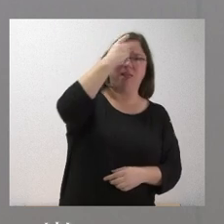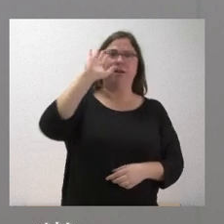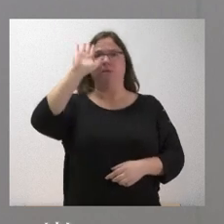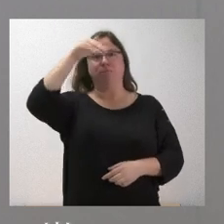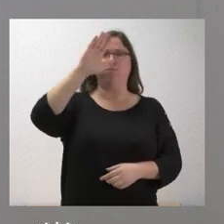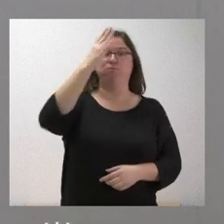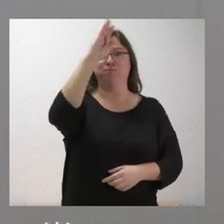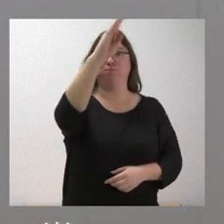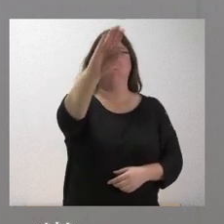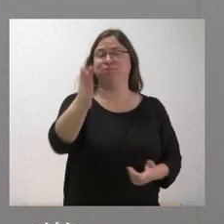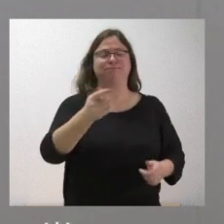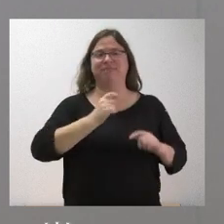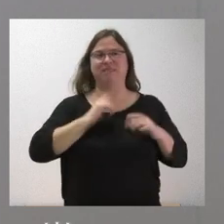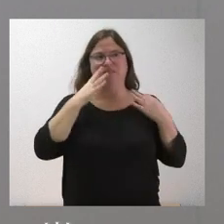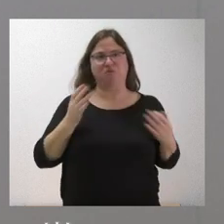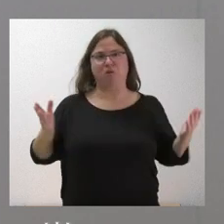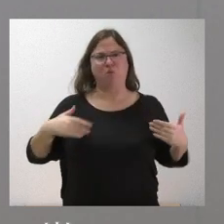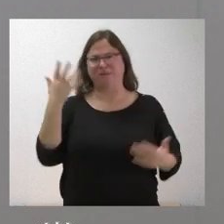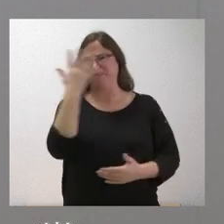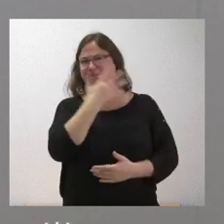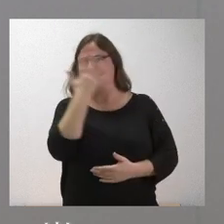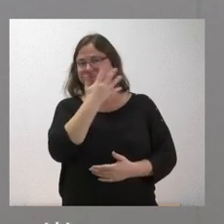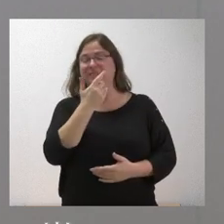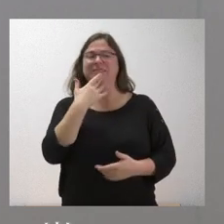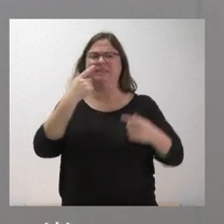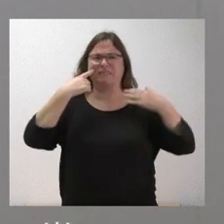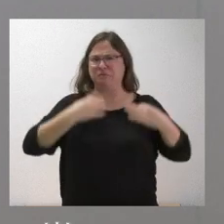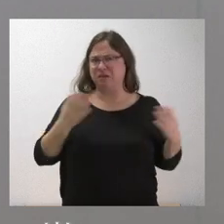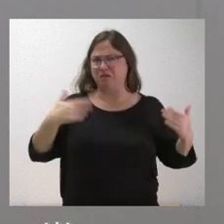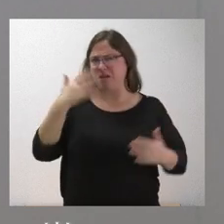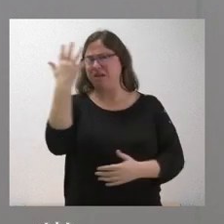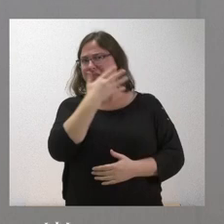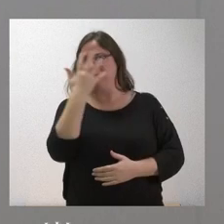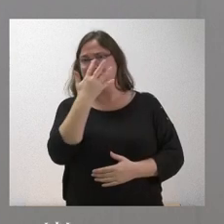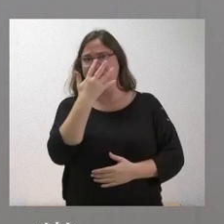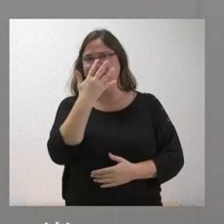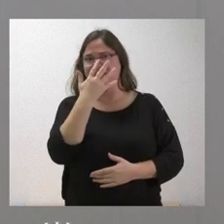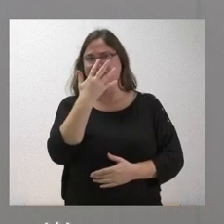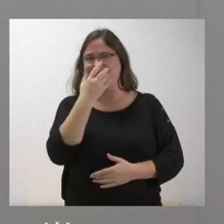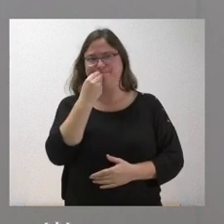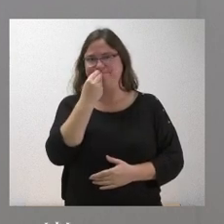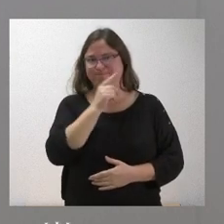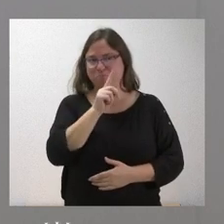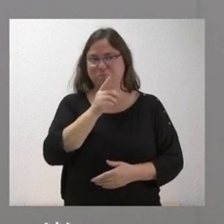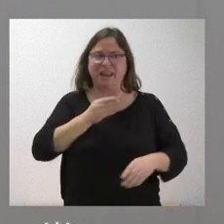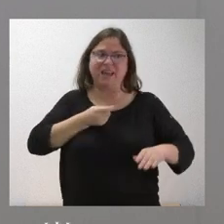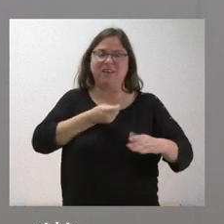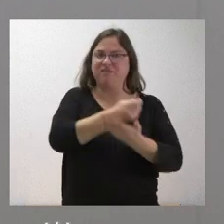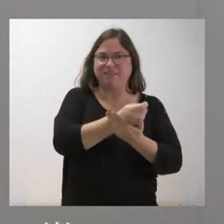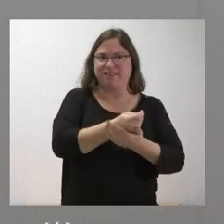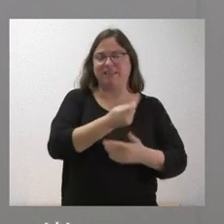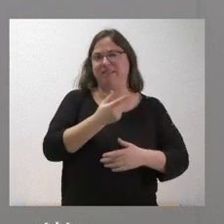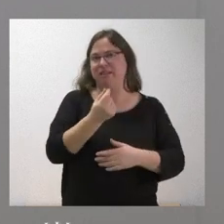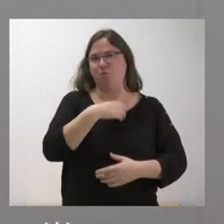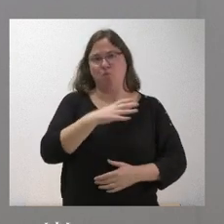inseguridad generan desconfianza y la inseguridad y la desconfianza no es buena consejera de las inversiones por tanto yo